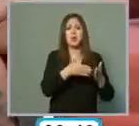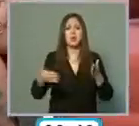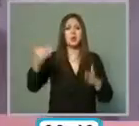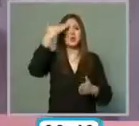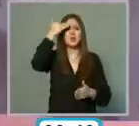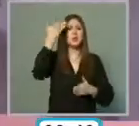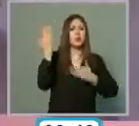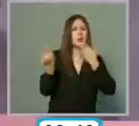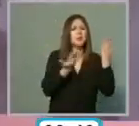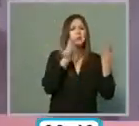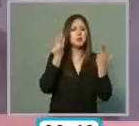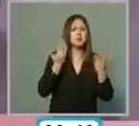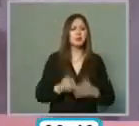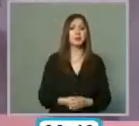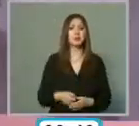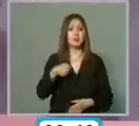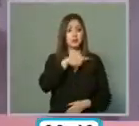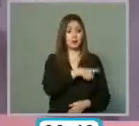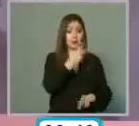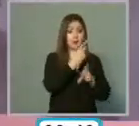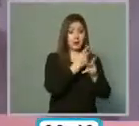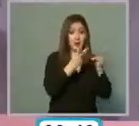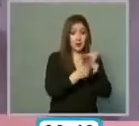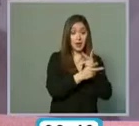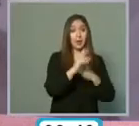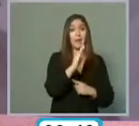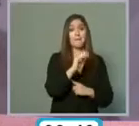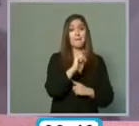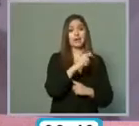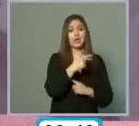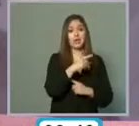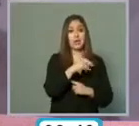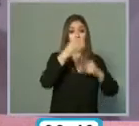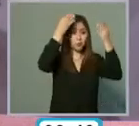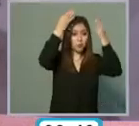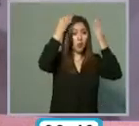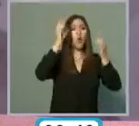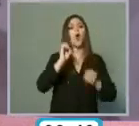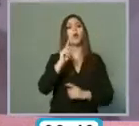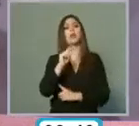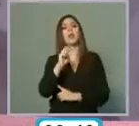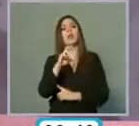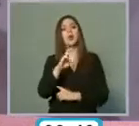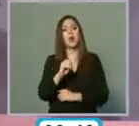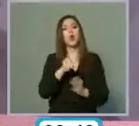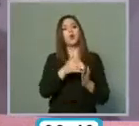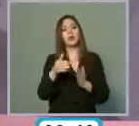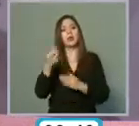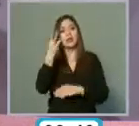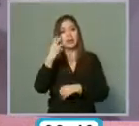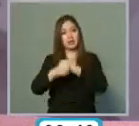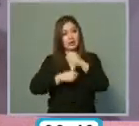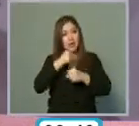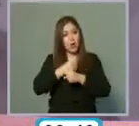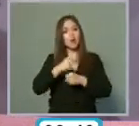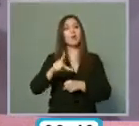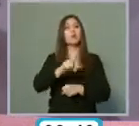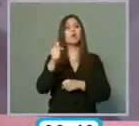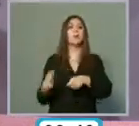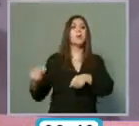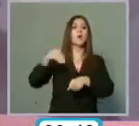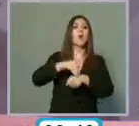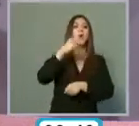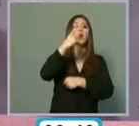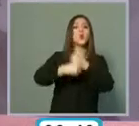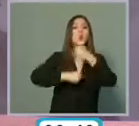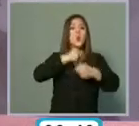se escoge el bachillerato tecnológico en enfermería o el nivel técnico profesional, son 3 años más 1 año de servicio social. Si